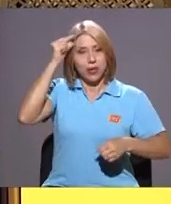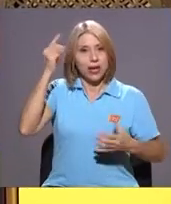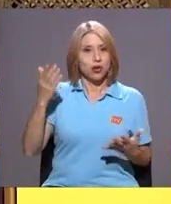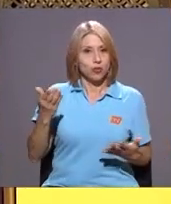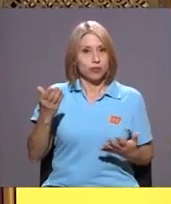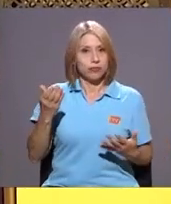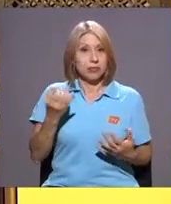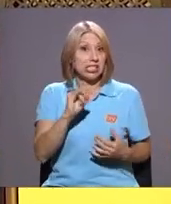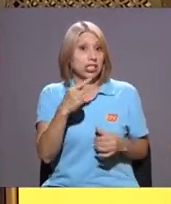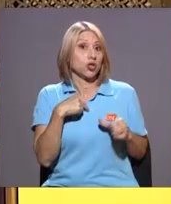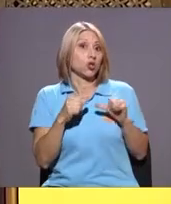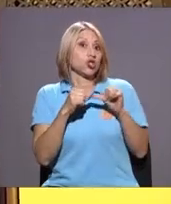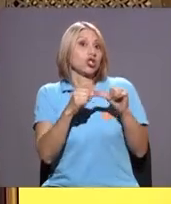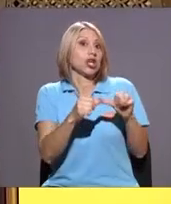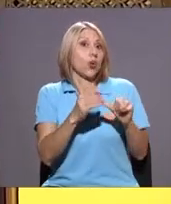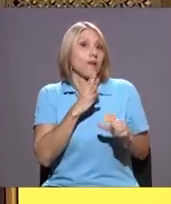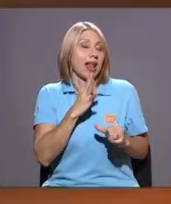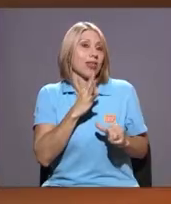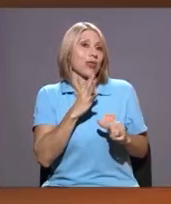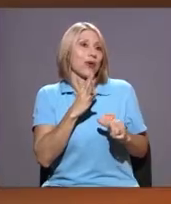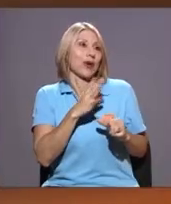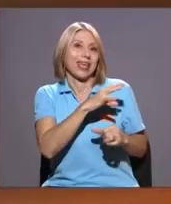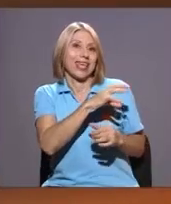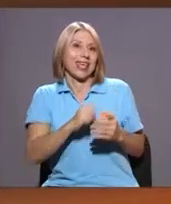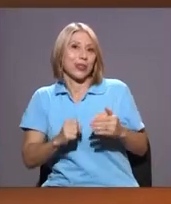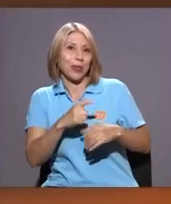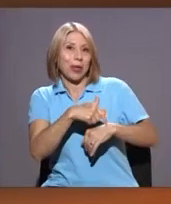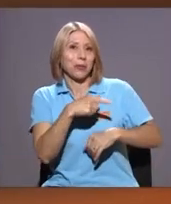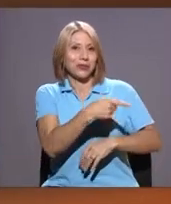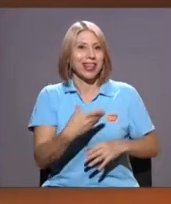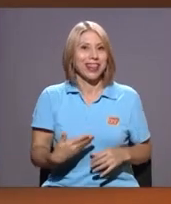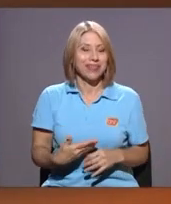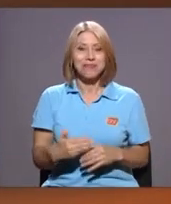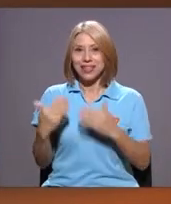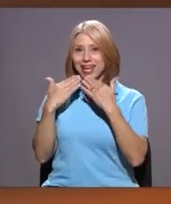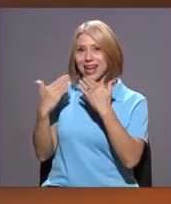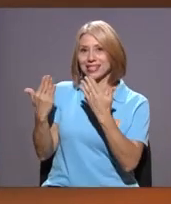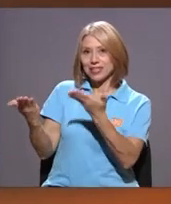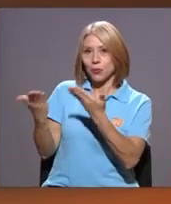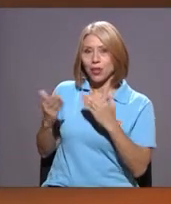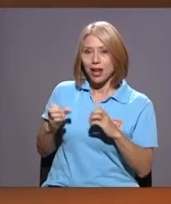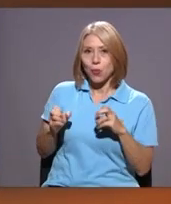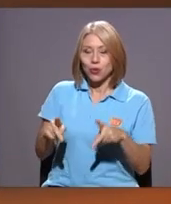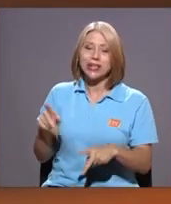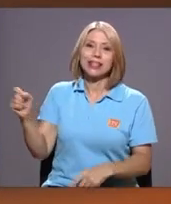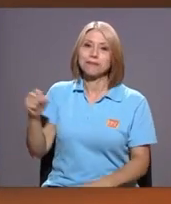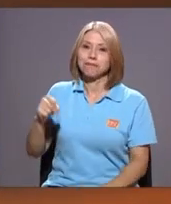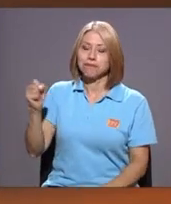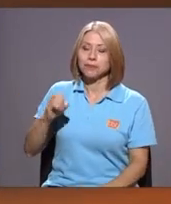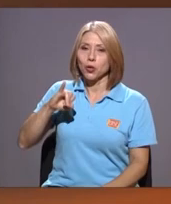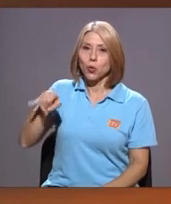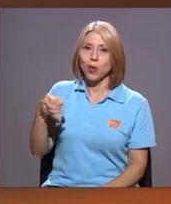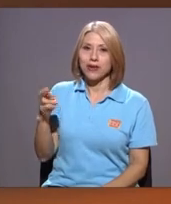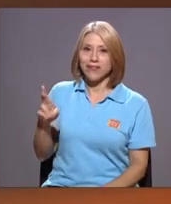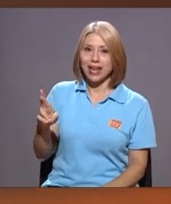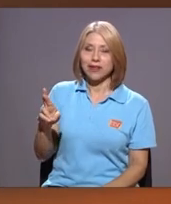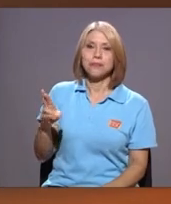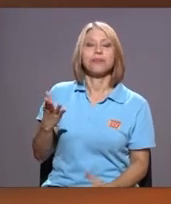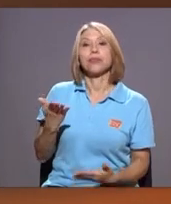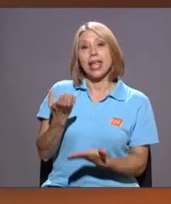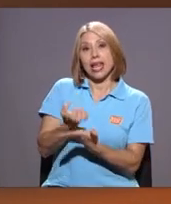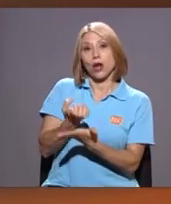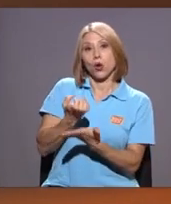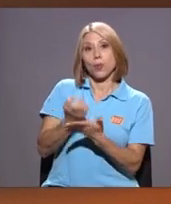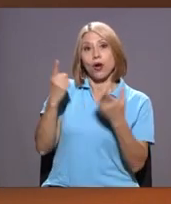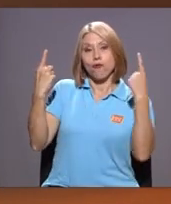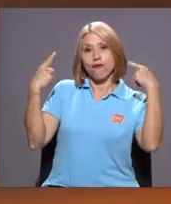y si sigo hablando le quitó tiempo esta vez muchas gracias por la oportunidad efectivamente en domar rafael en economía hay